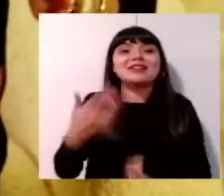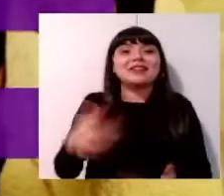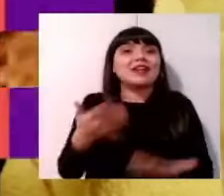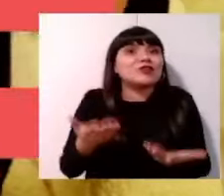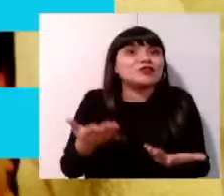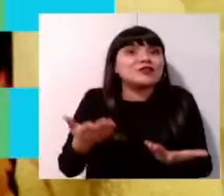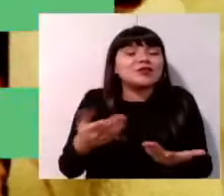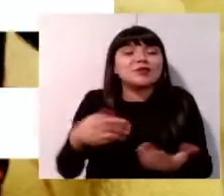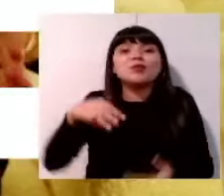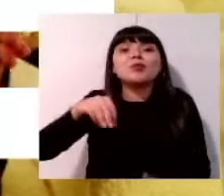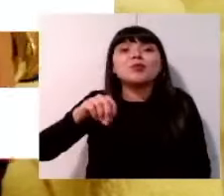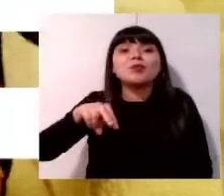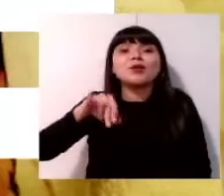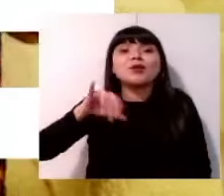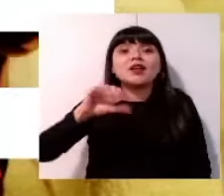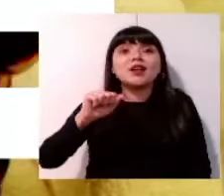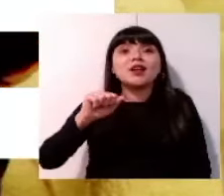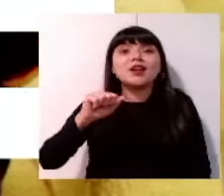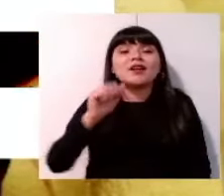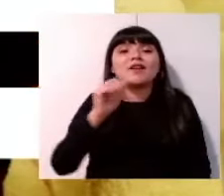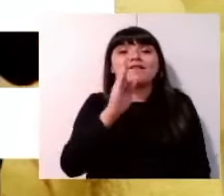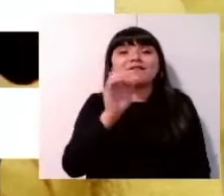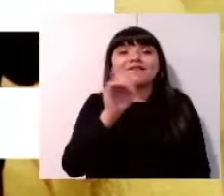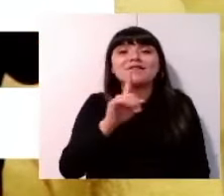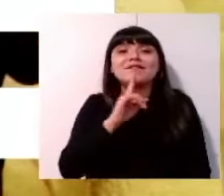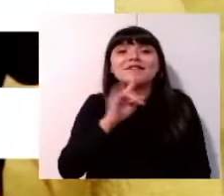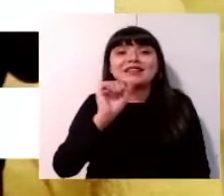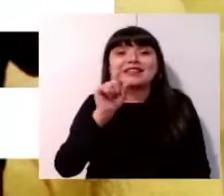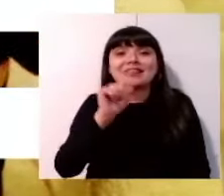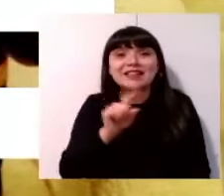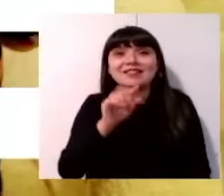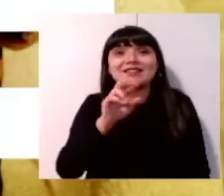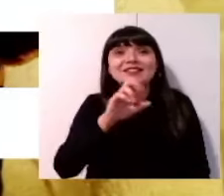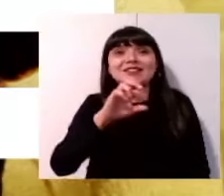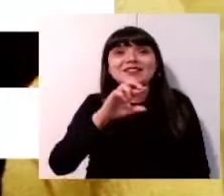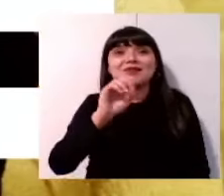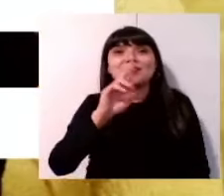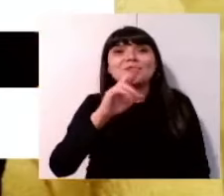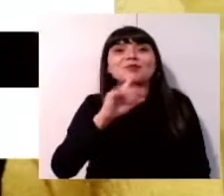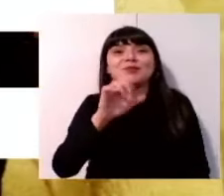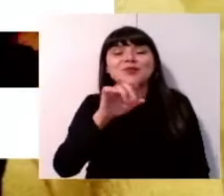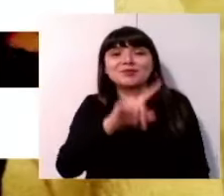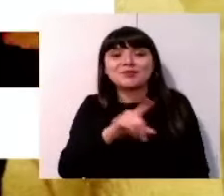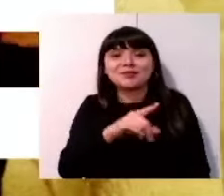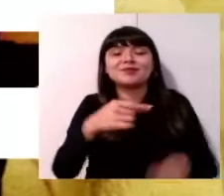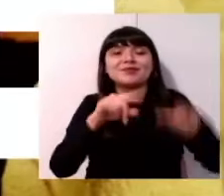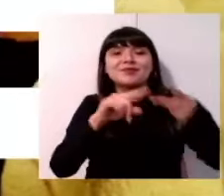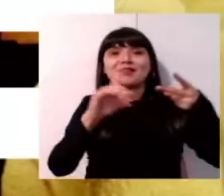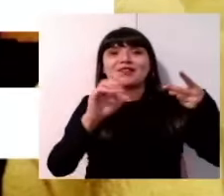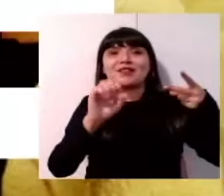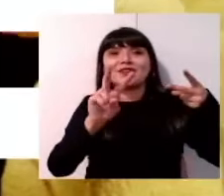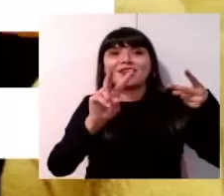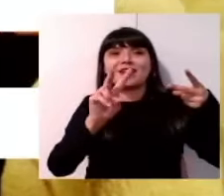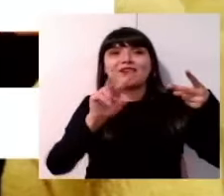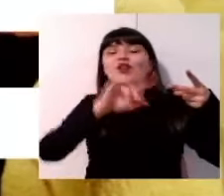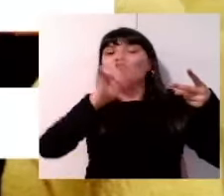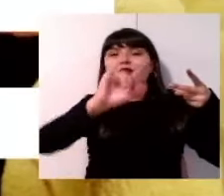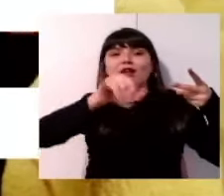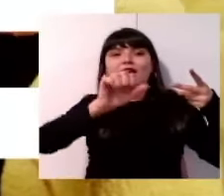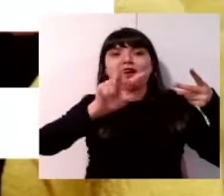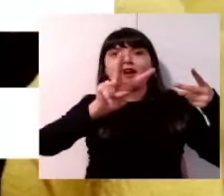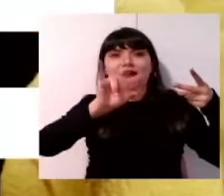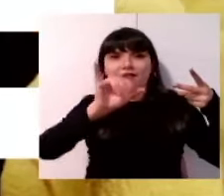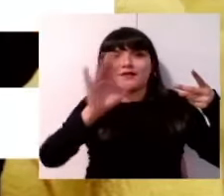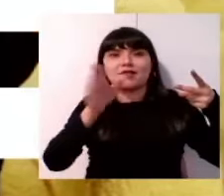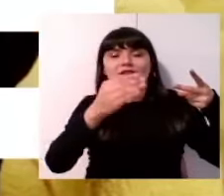Mónica Bastidas Reportes, me dicen. David Fuentes, Javi Fuentes, perdón, @